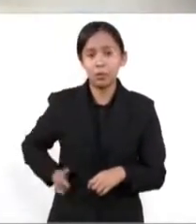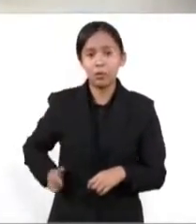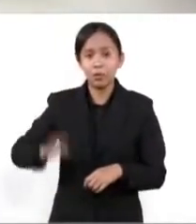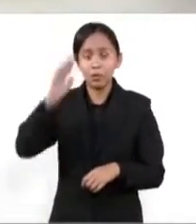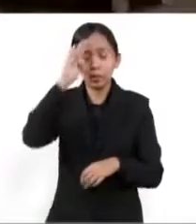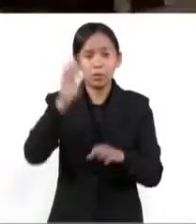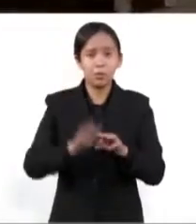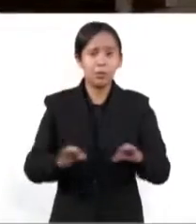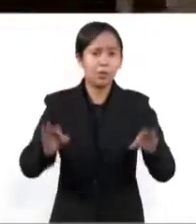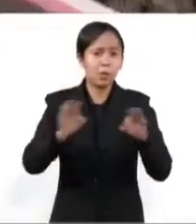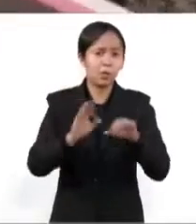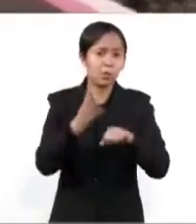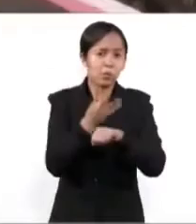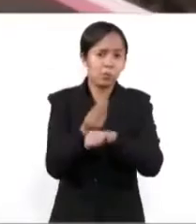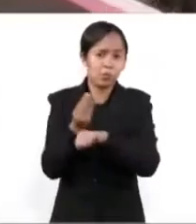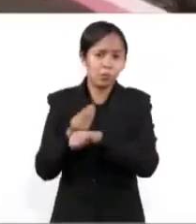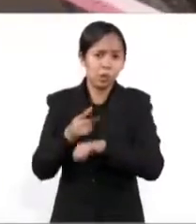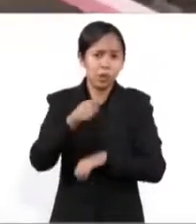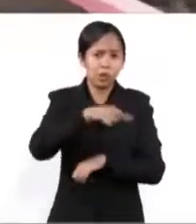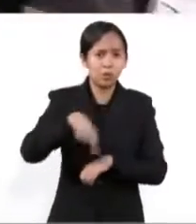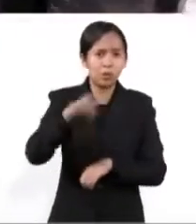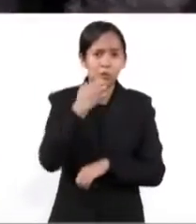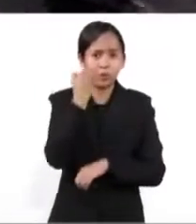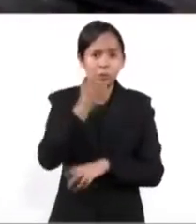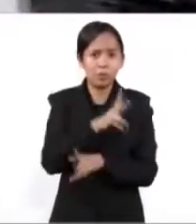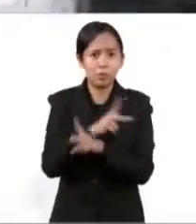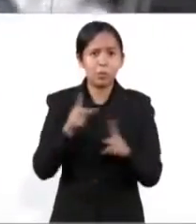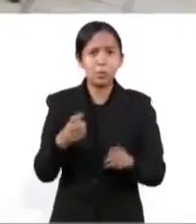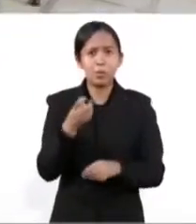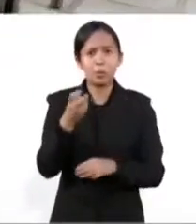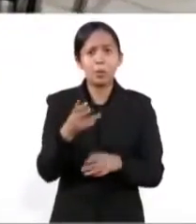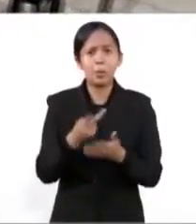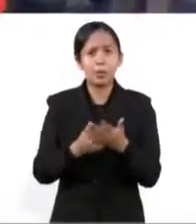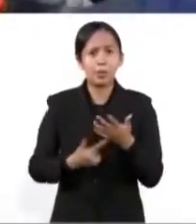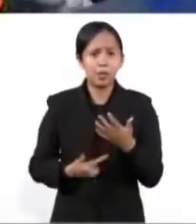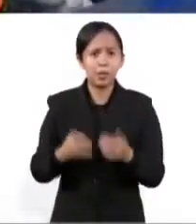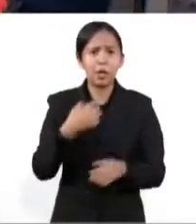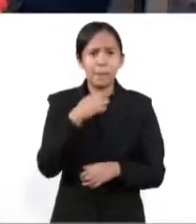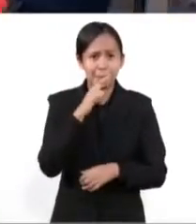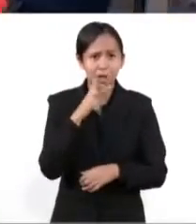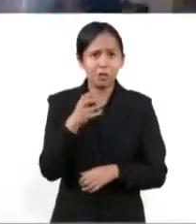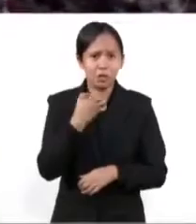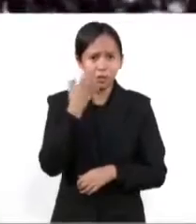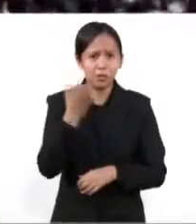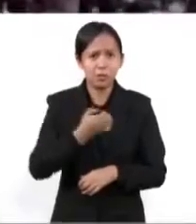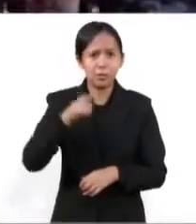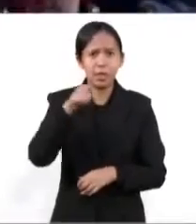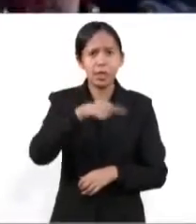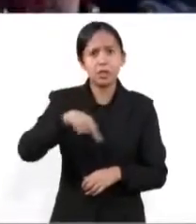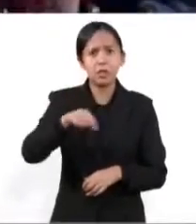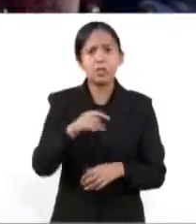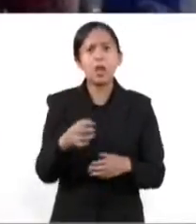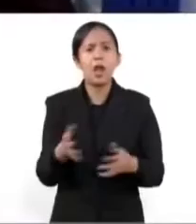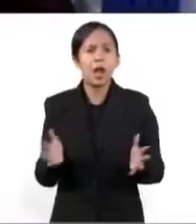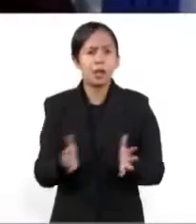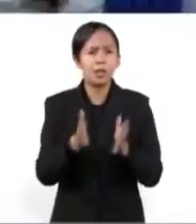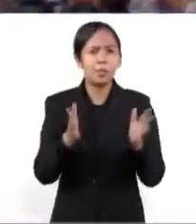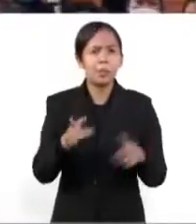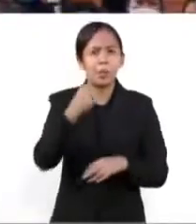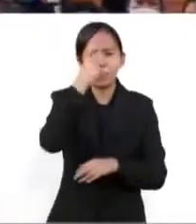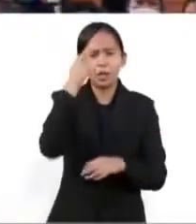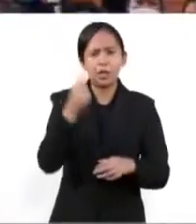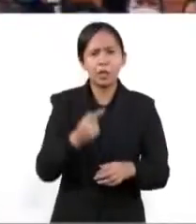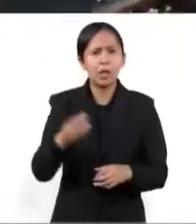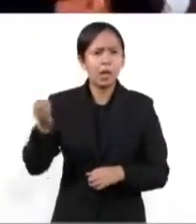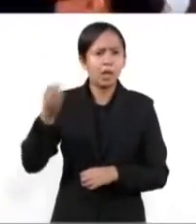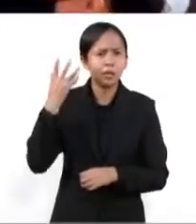las escuelas públicas. Por ello, el programa La Escuela es Nuestra Mejor Escuela fomenta la participación de la comunidad escolar para detectar las necesidades